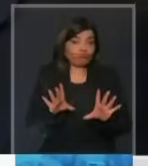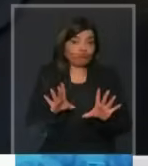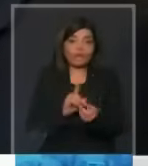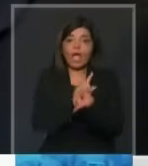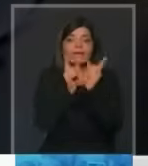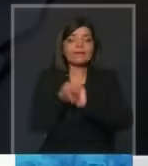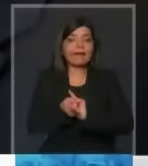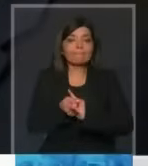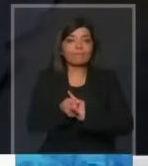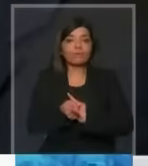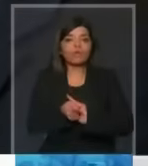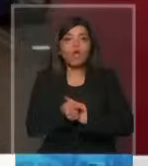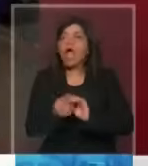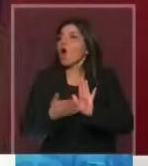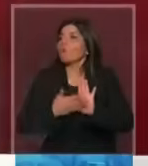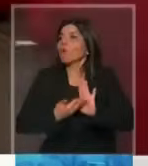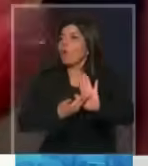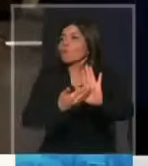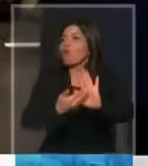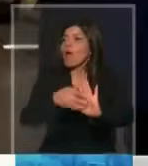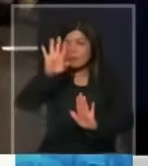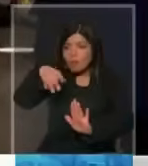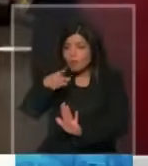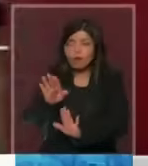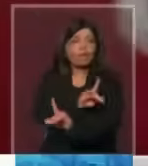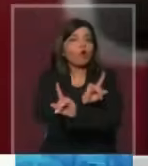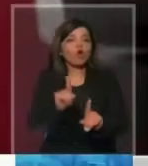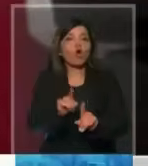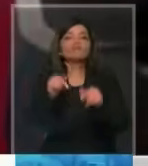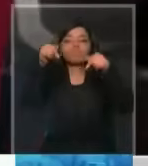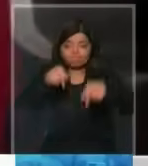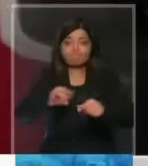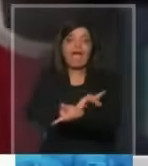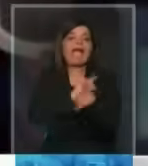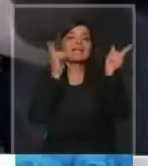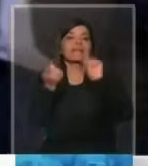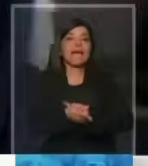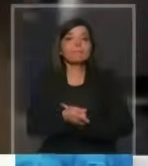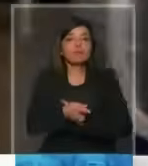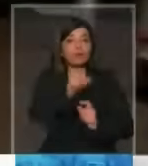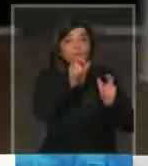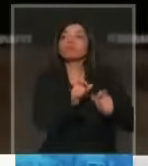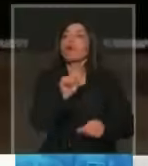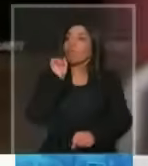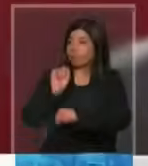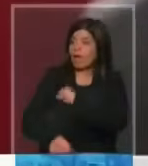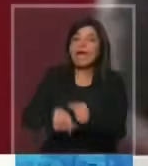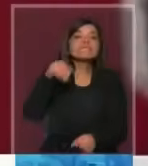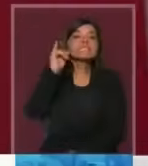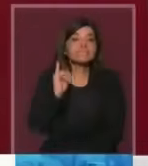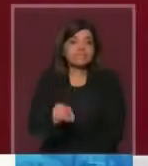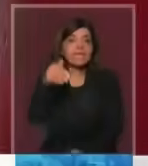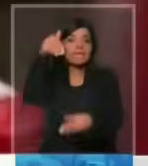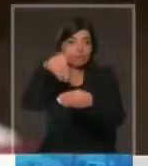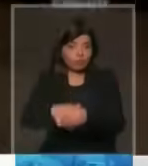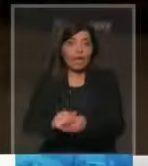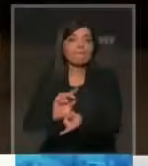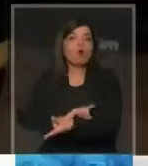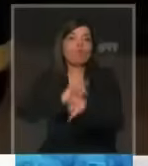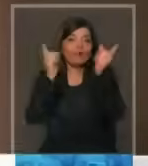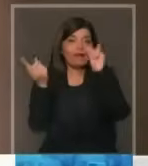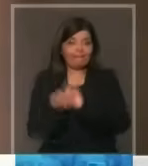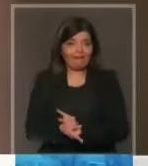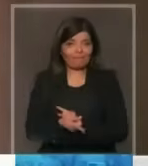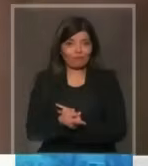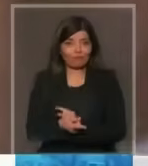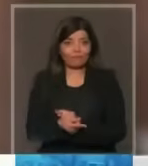No acompañó con una propuesta programática, sino dijo el cambio. Y la gente le ha dicho hoy, sí, se lo entregamos. Y es un movimiento que se está viendo